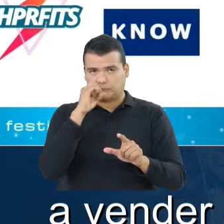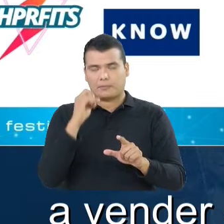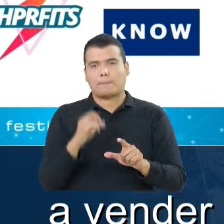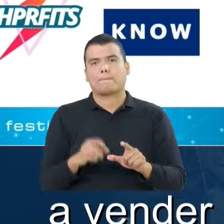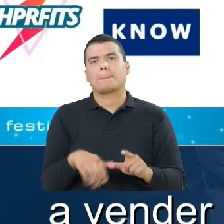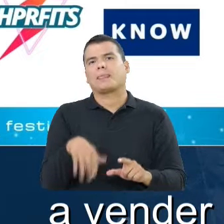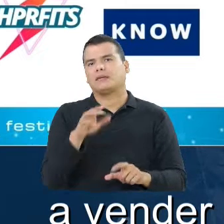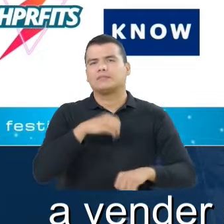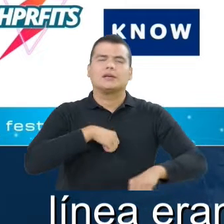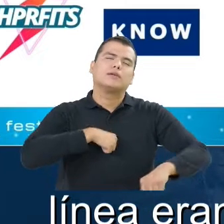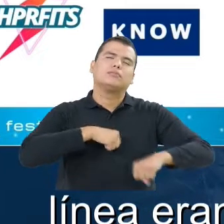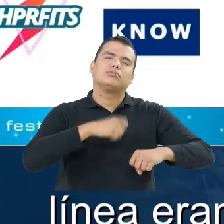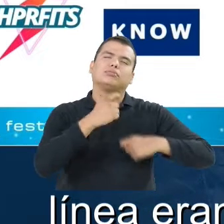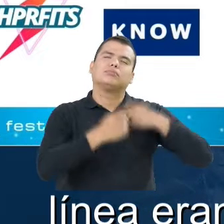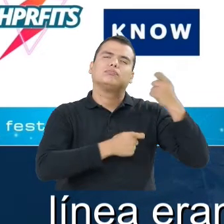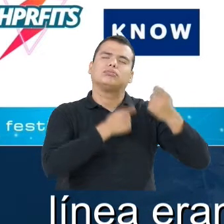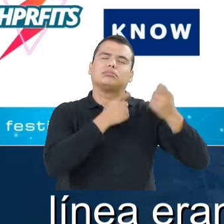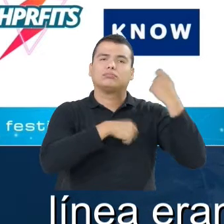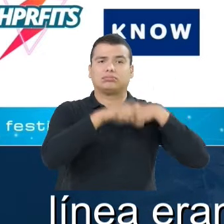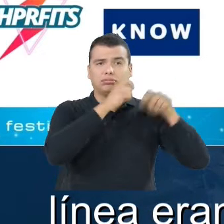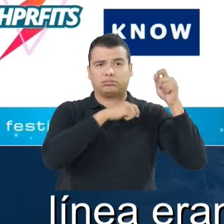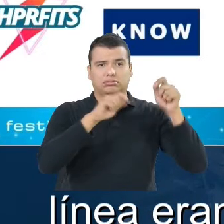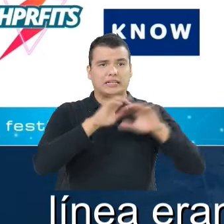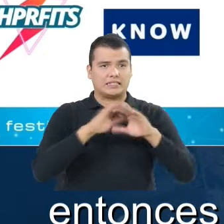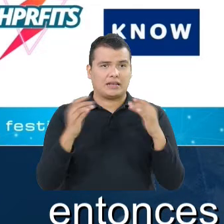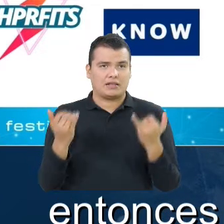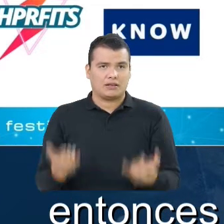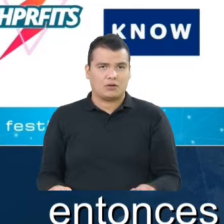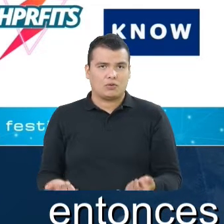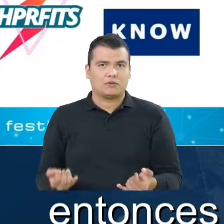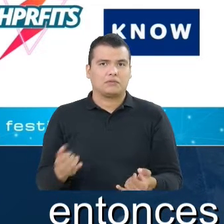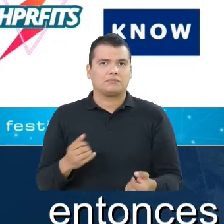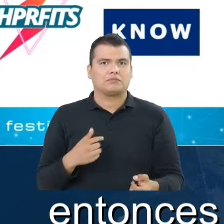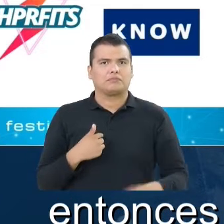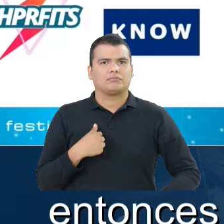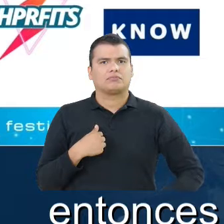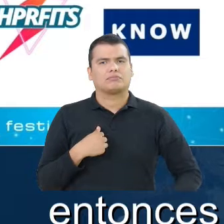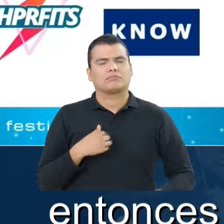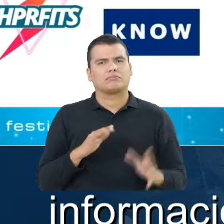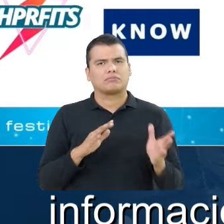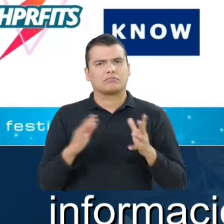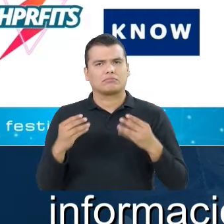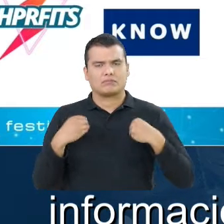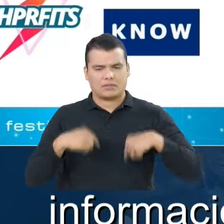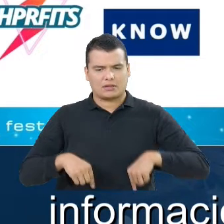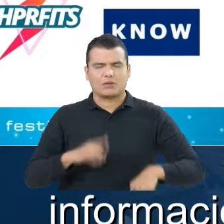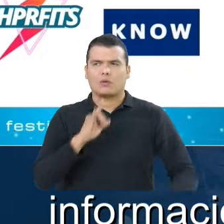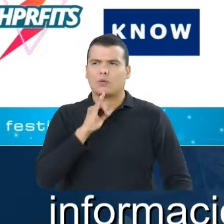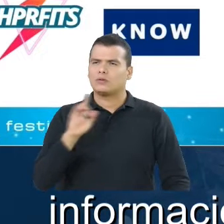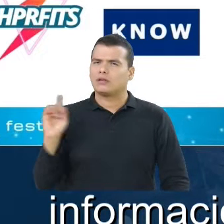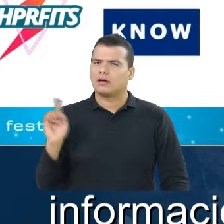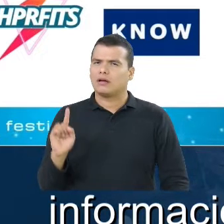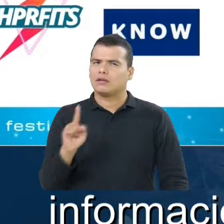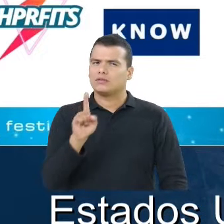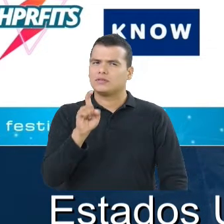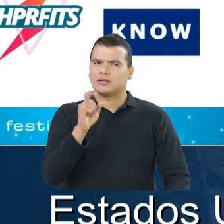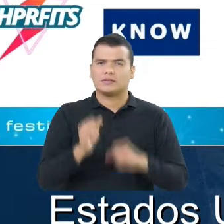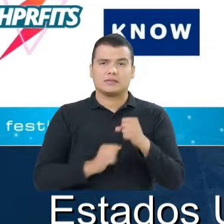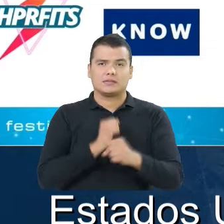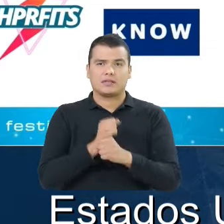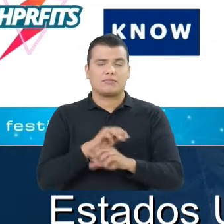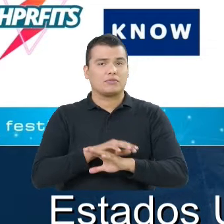vendiendo información digital. Y ahora, al mudarnos a Estados Unidos, llevo más o menos unos 6 años viviendo en Estados Unidos, implementamos todo